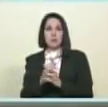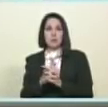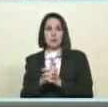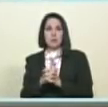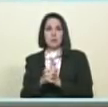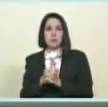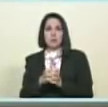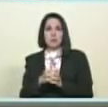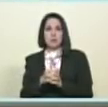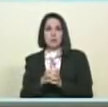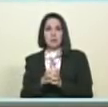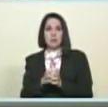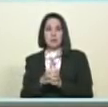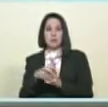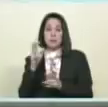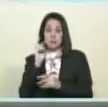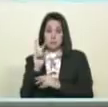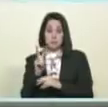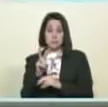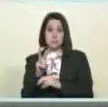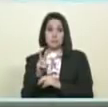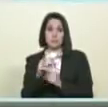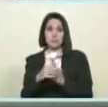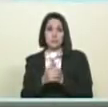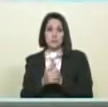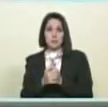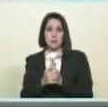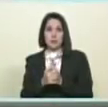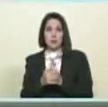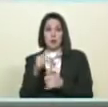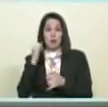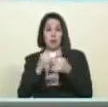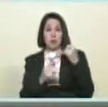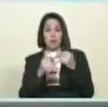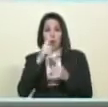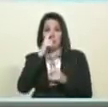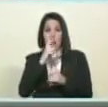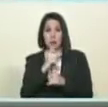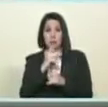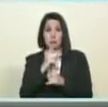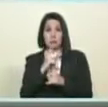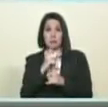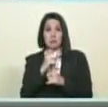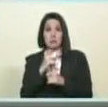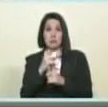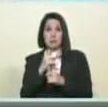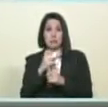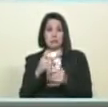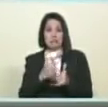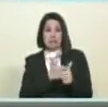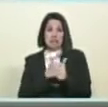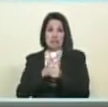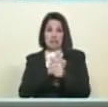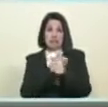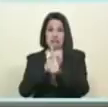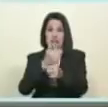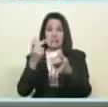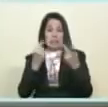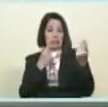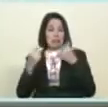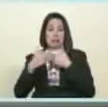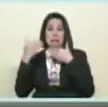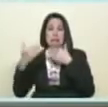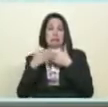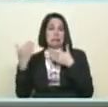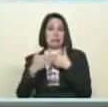nos ha tocado, miren, compatriota, en los últimos años enfrentar una verdadera persecución financiera